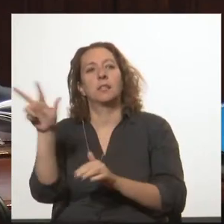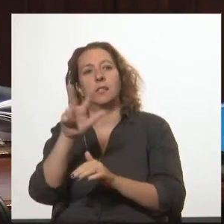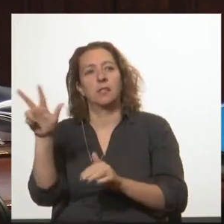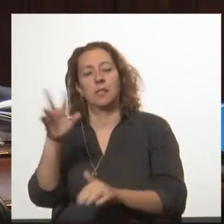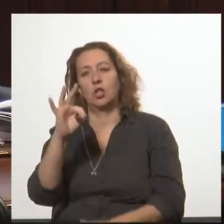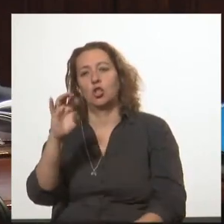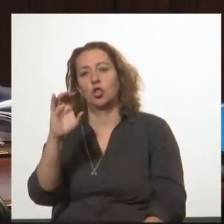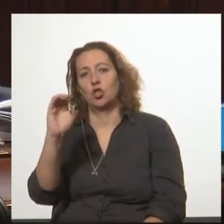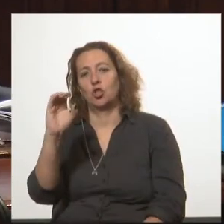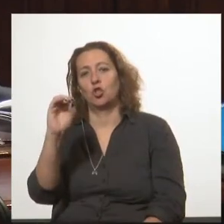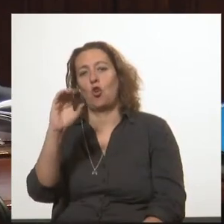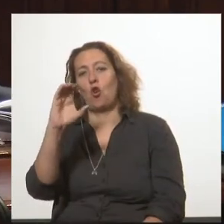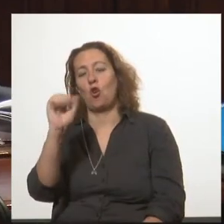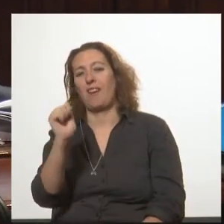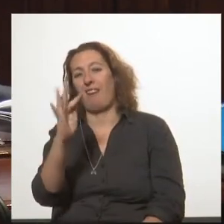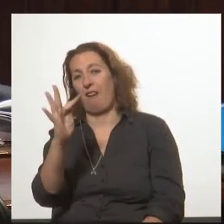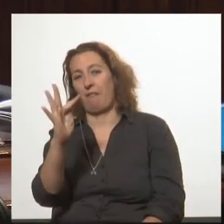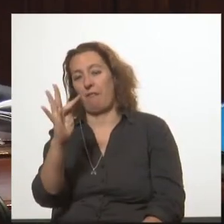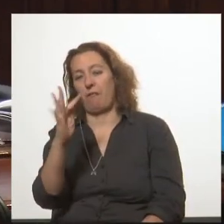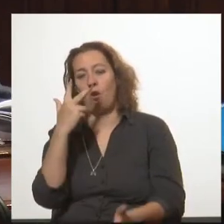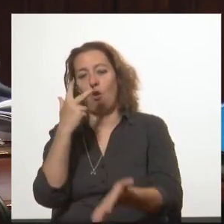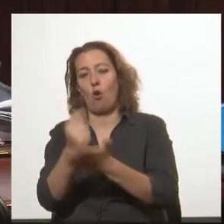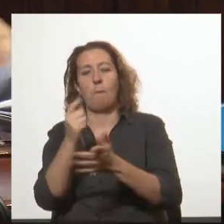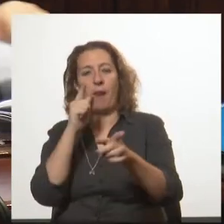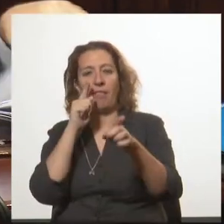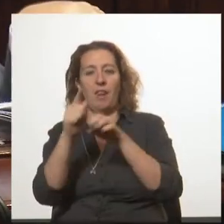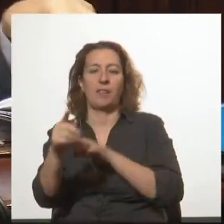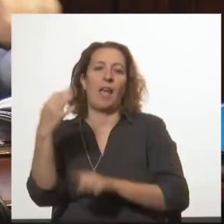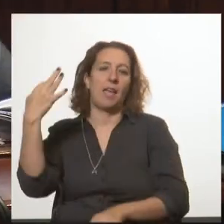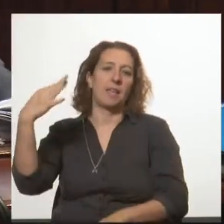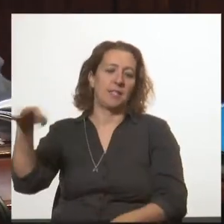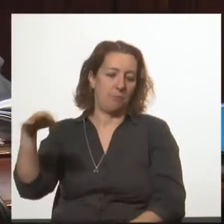compras directas por ese opción